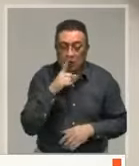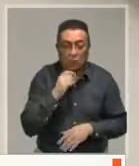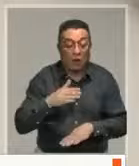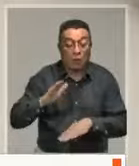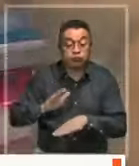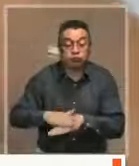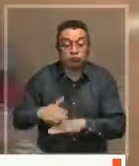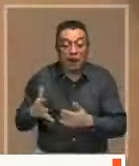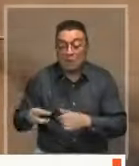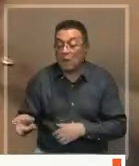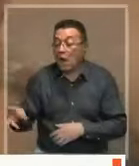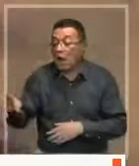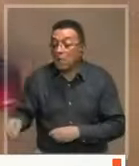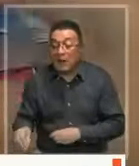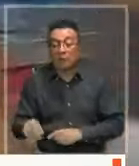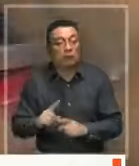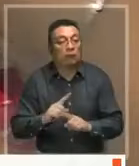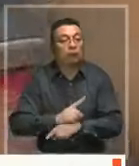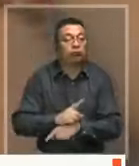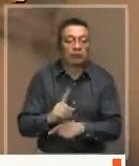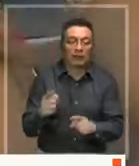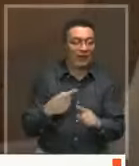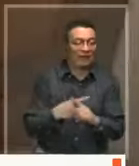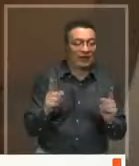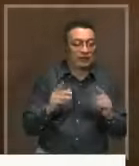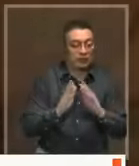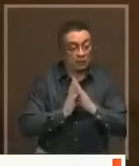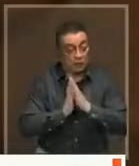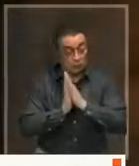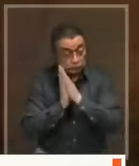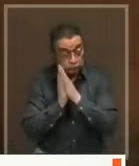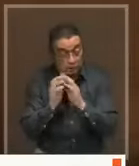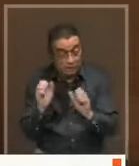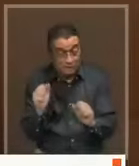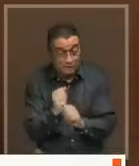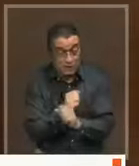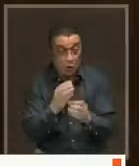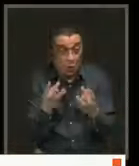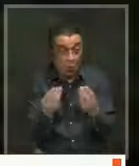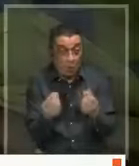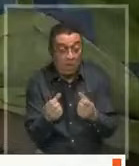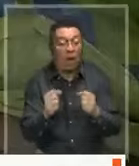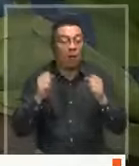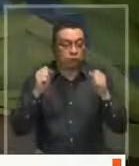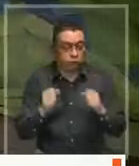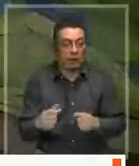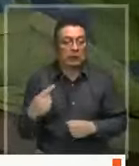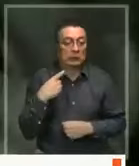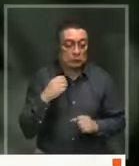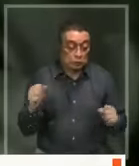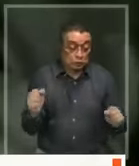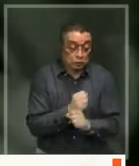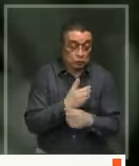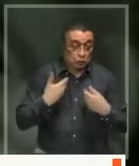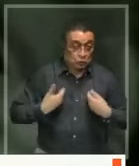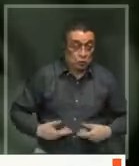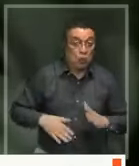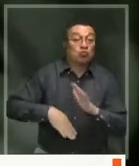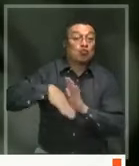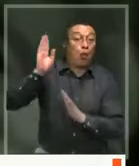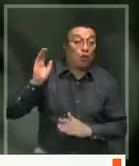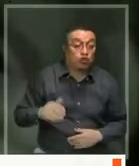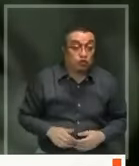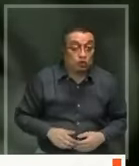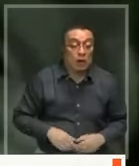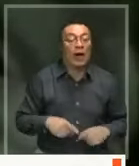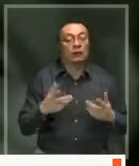que uno lo apaga y listo. Quedarse dormido con elementos fríos o húmedos nos puede ocasionar un enfriamiento. Por eso la idea es que